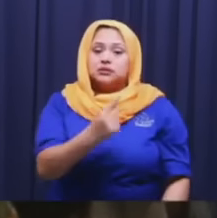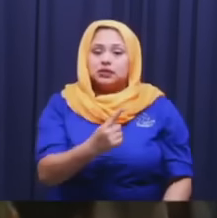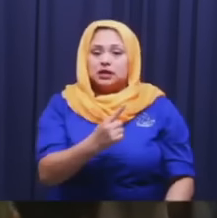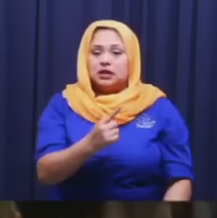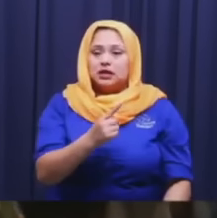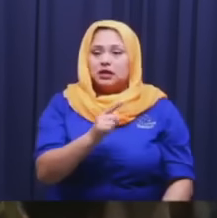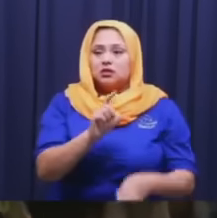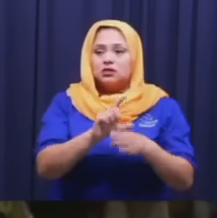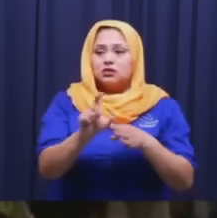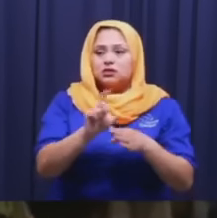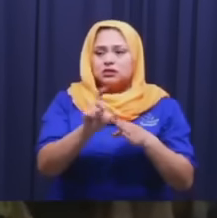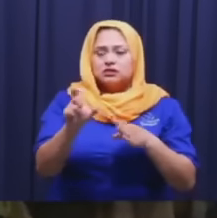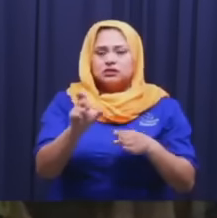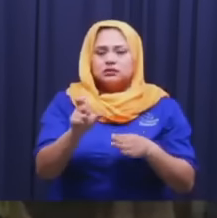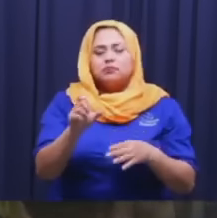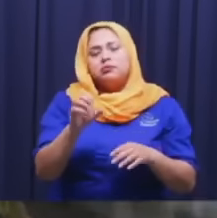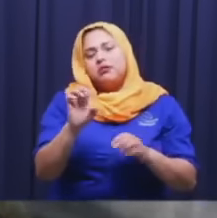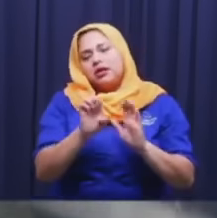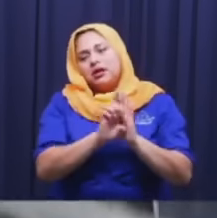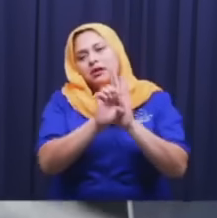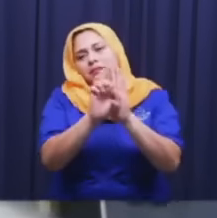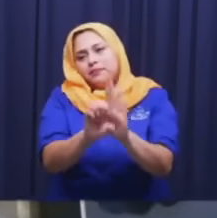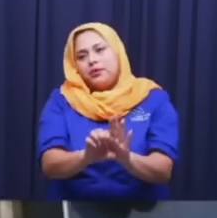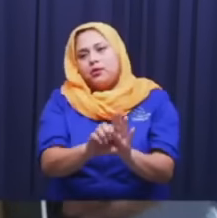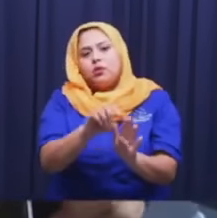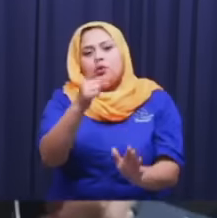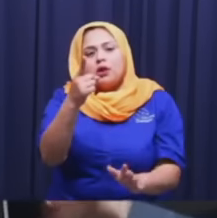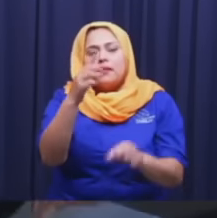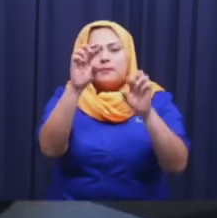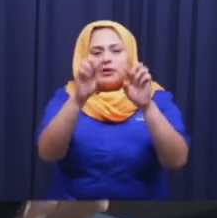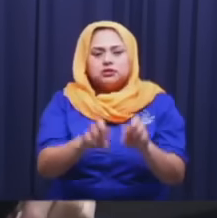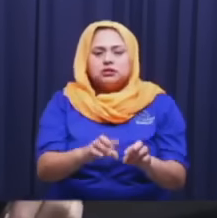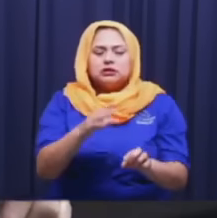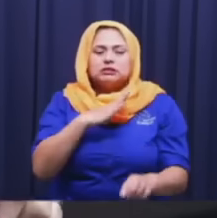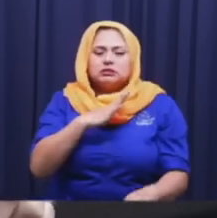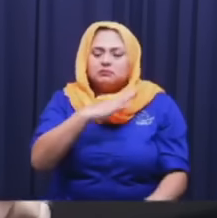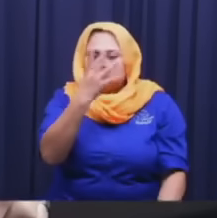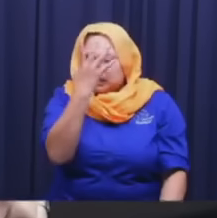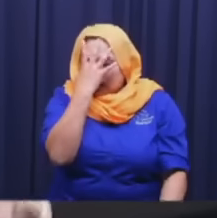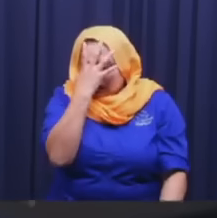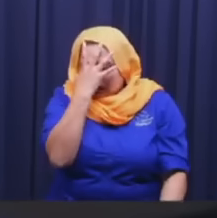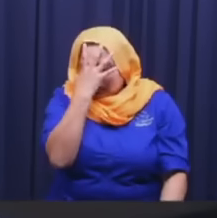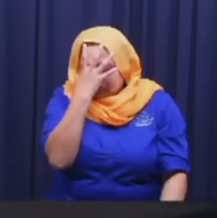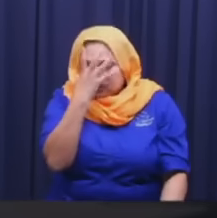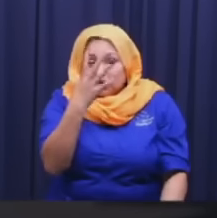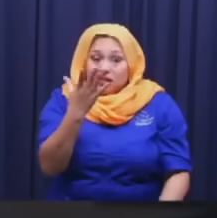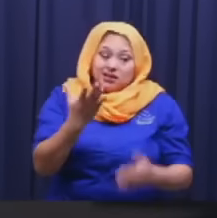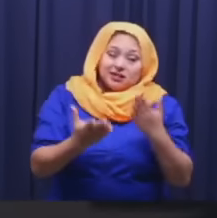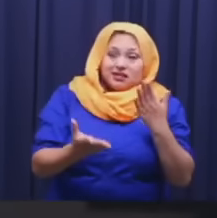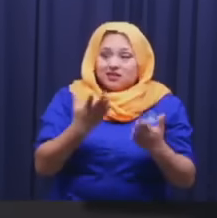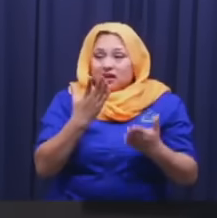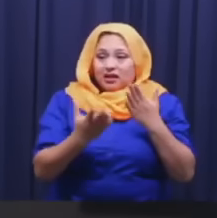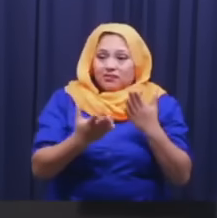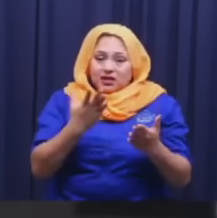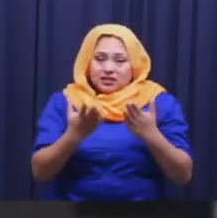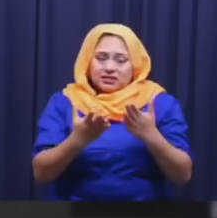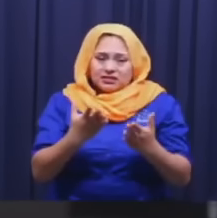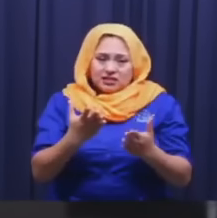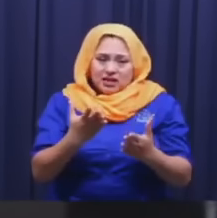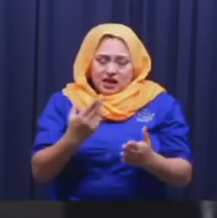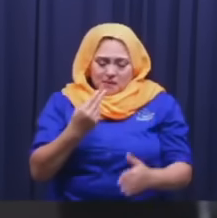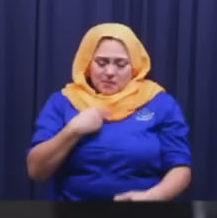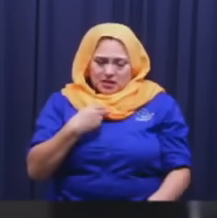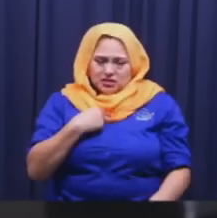casos muy puntuales, como alguien que tal vez pecó y que tal vez él a sí mismo se